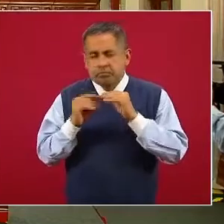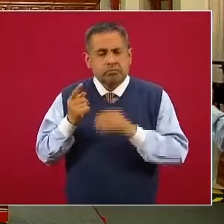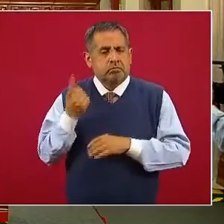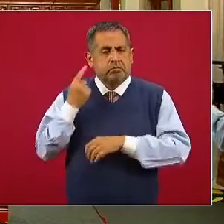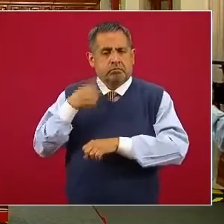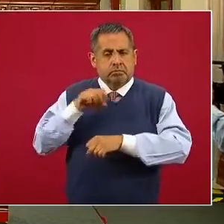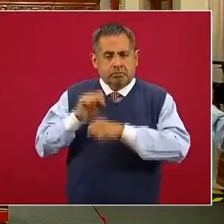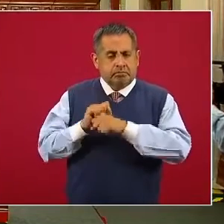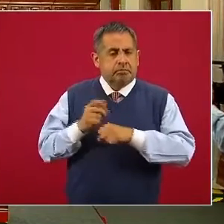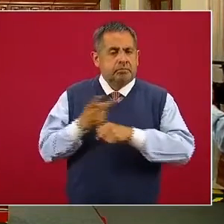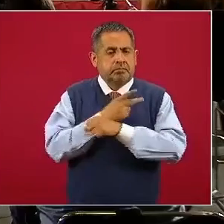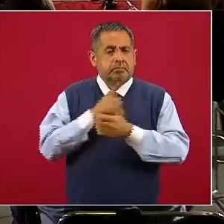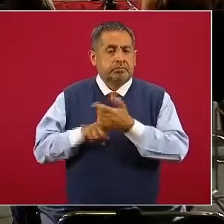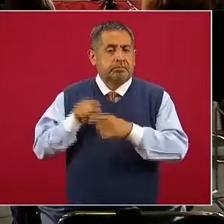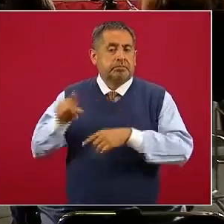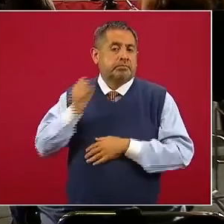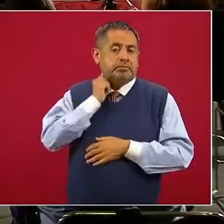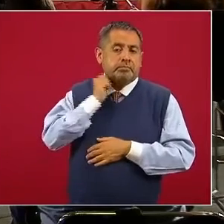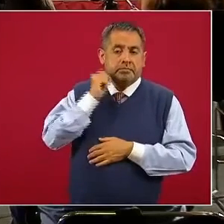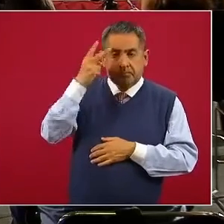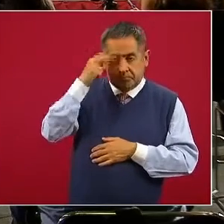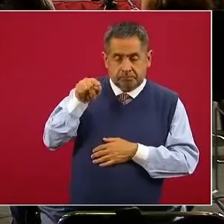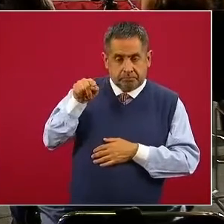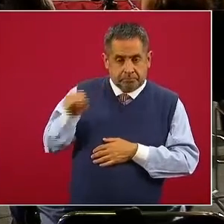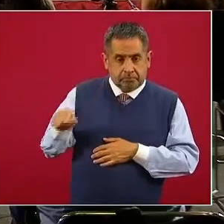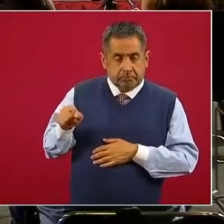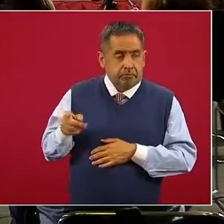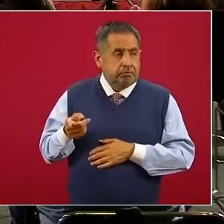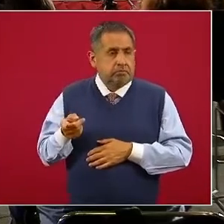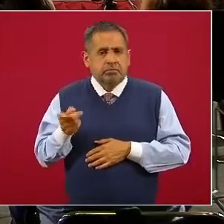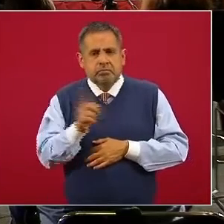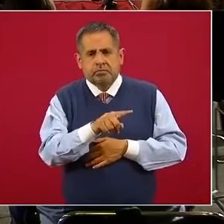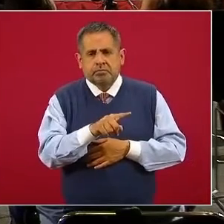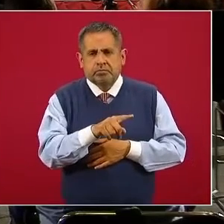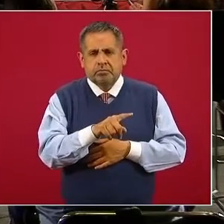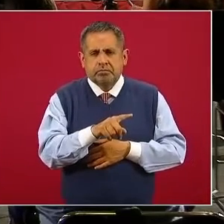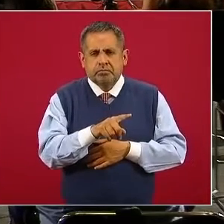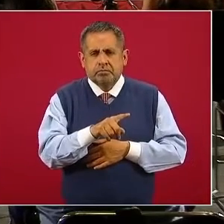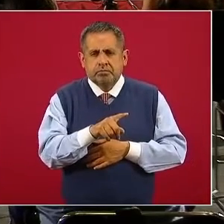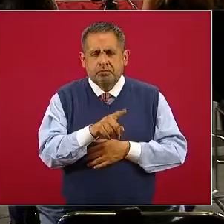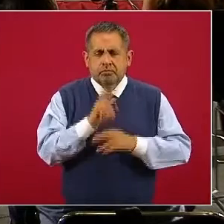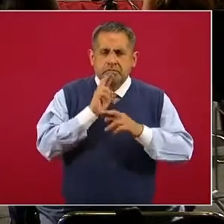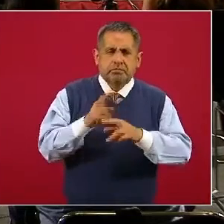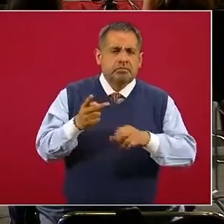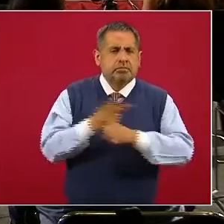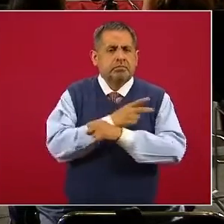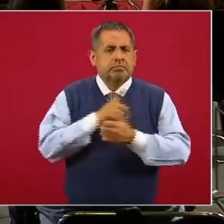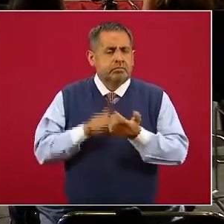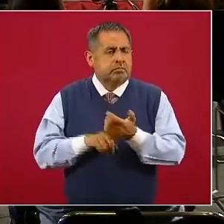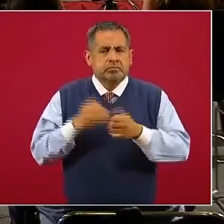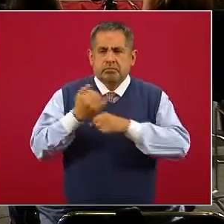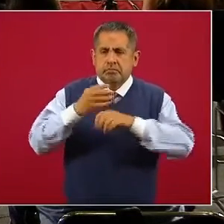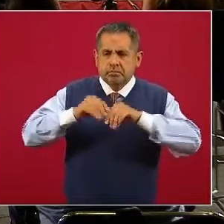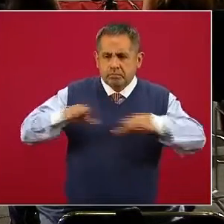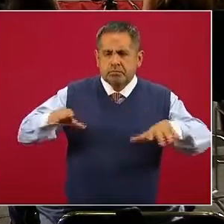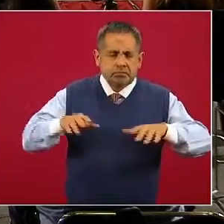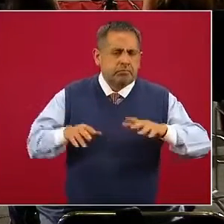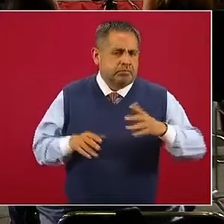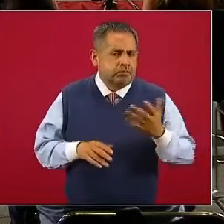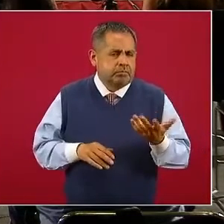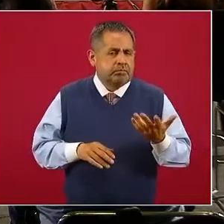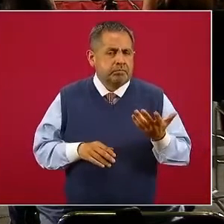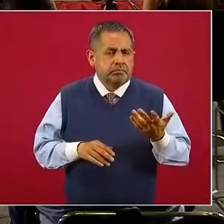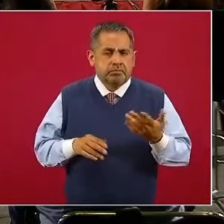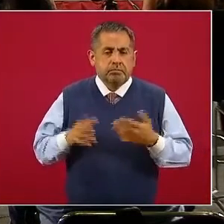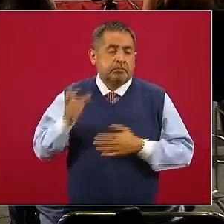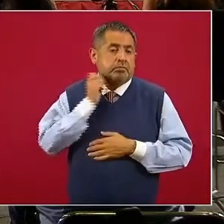pasada respecto al Senado de la República y la respuesta a la solicitud de información que